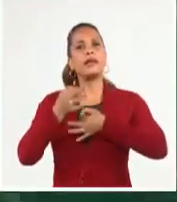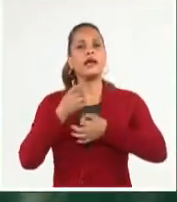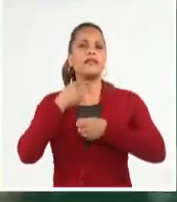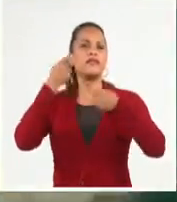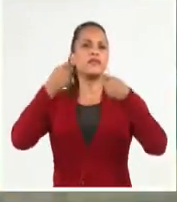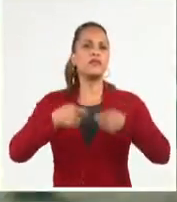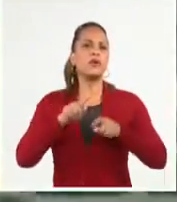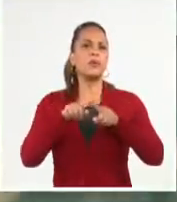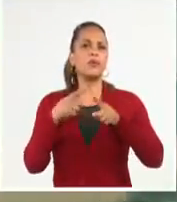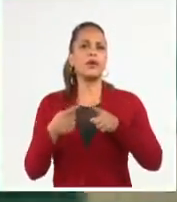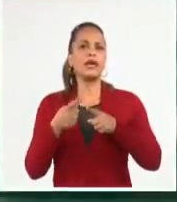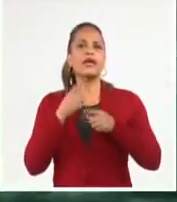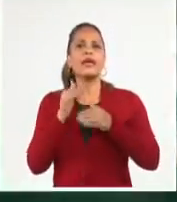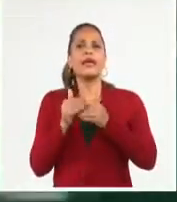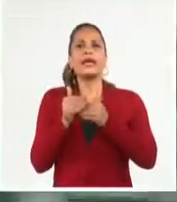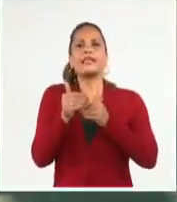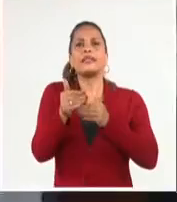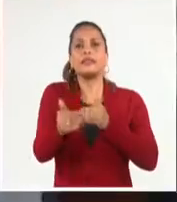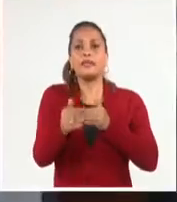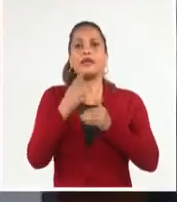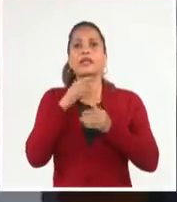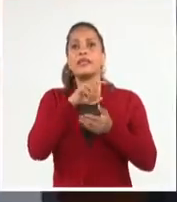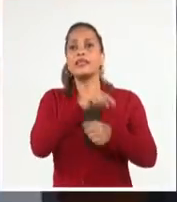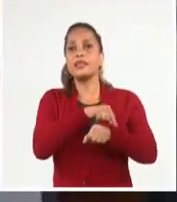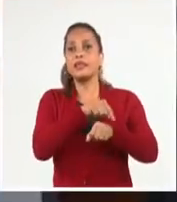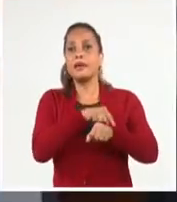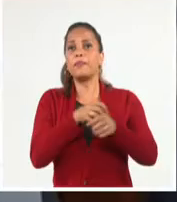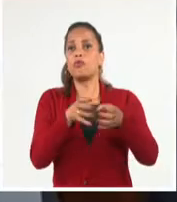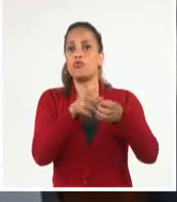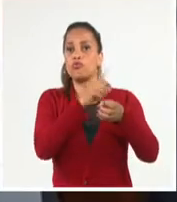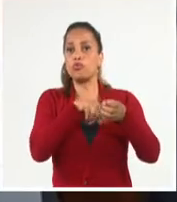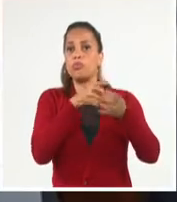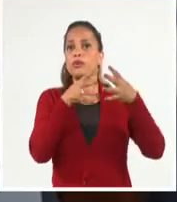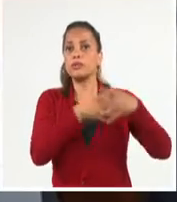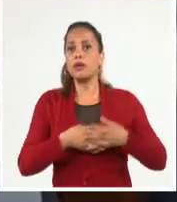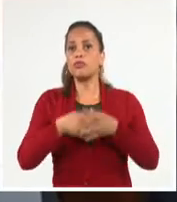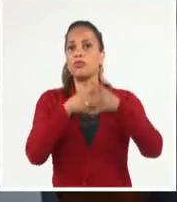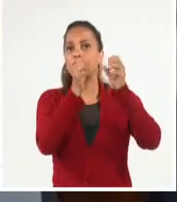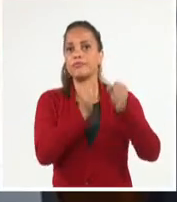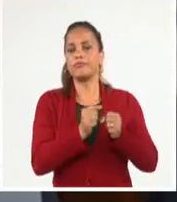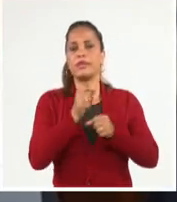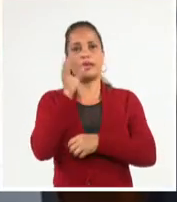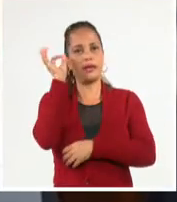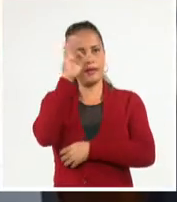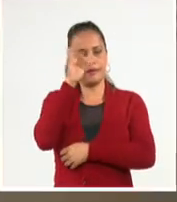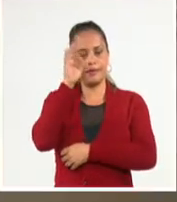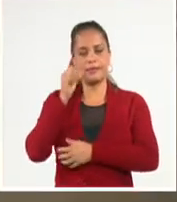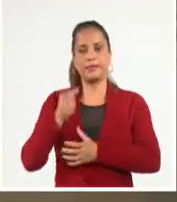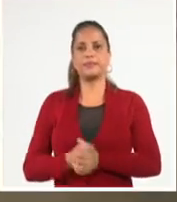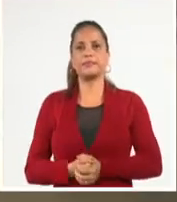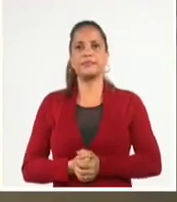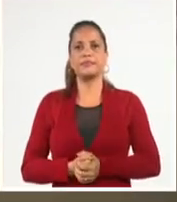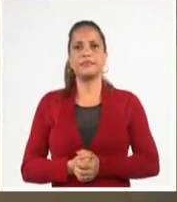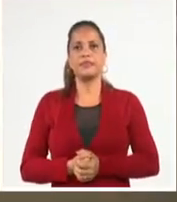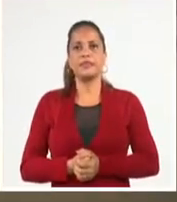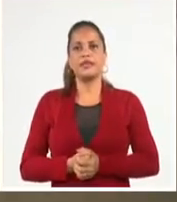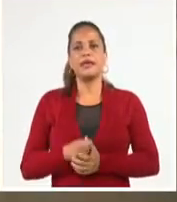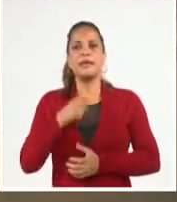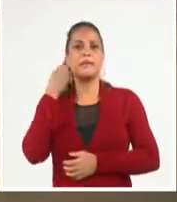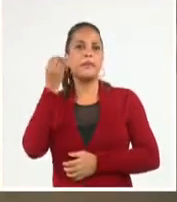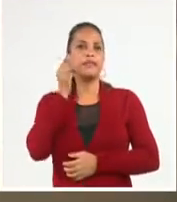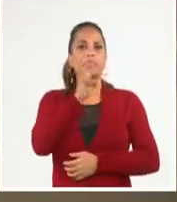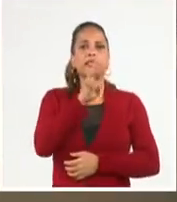la presencia de sus tropas en Afganistán. De acuerdo con el secretario de Estado Anthony Blinken, entre 100 y